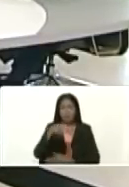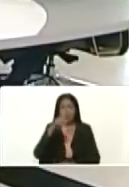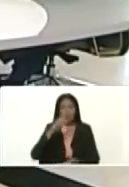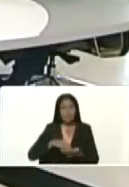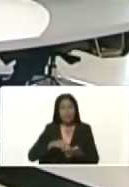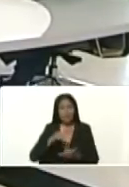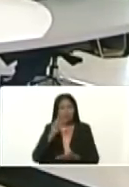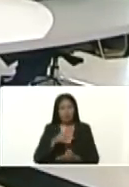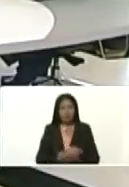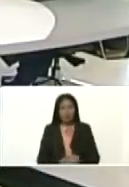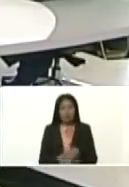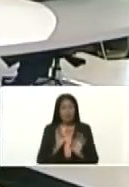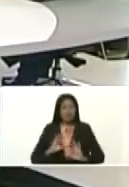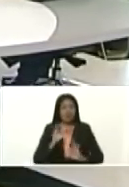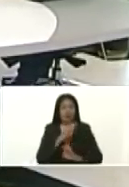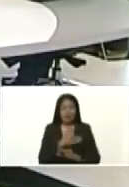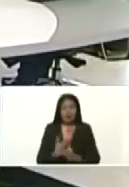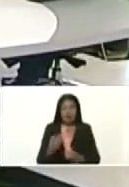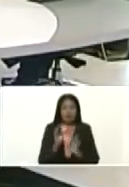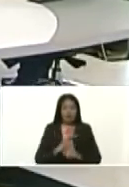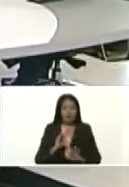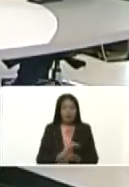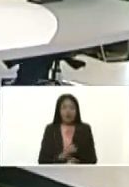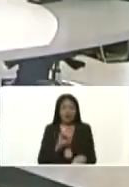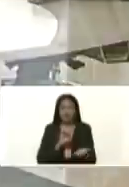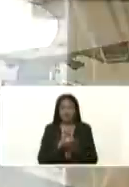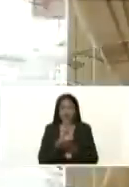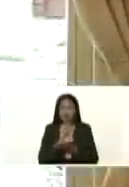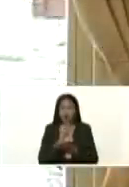nadie lo quiere abrir fuera